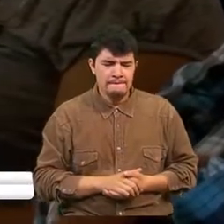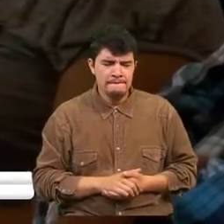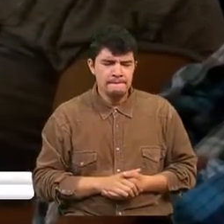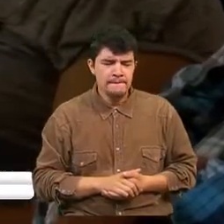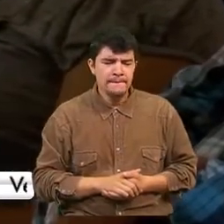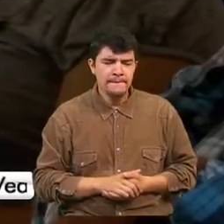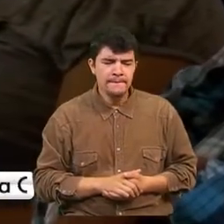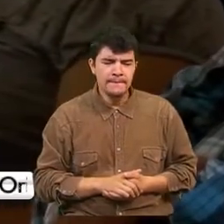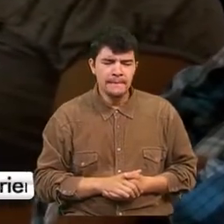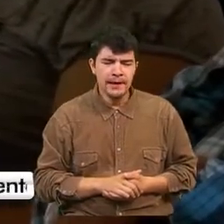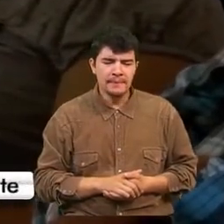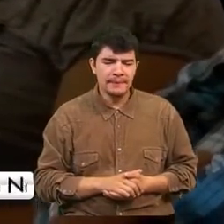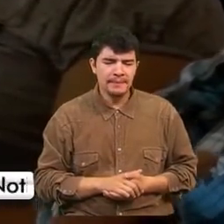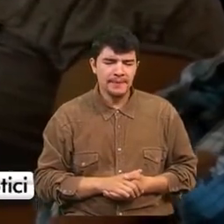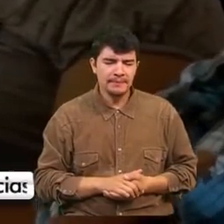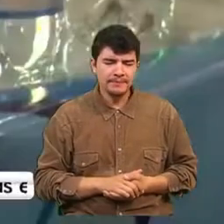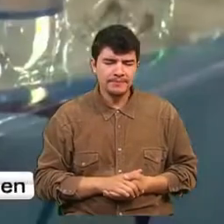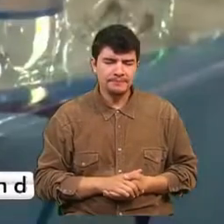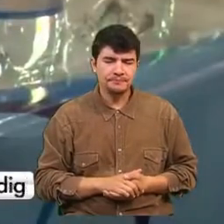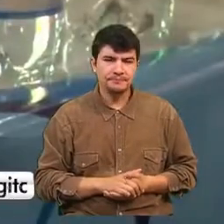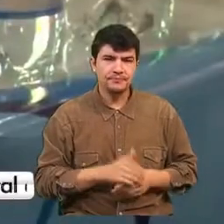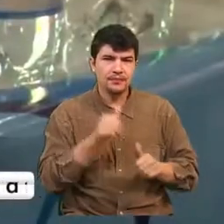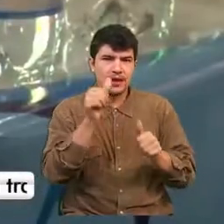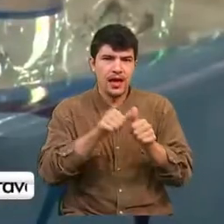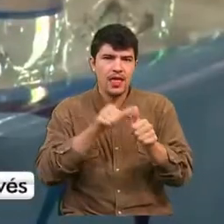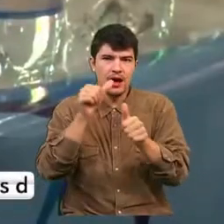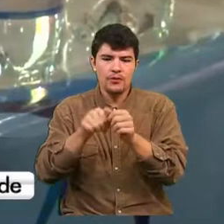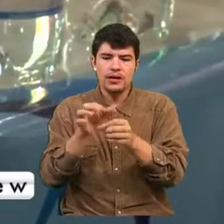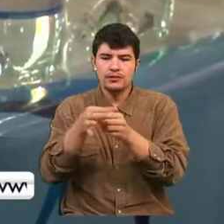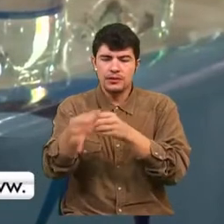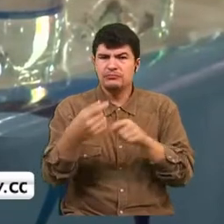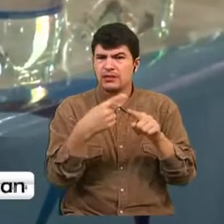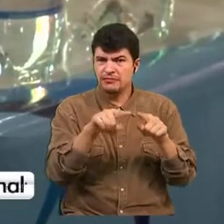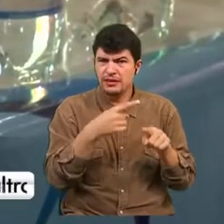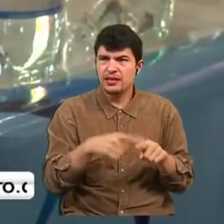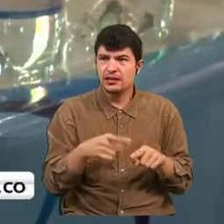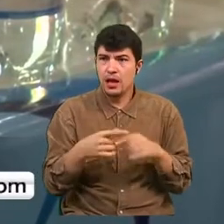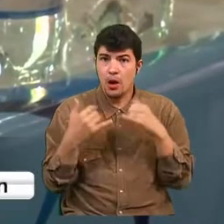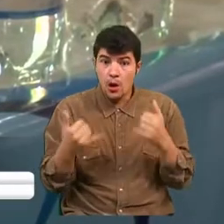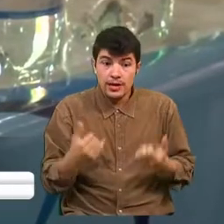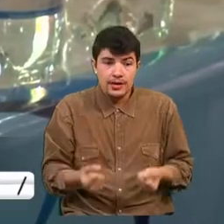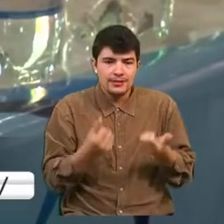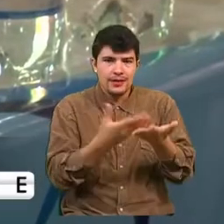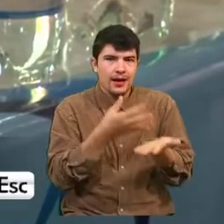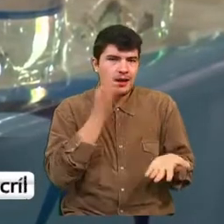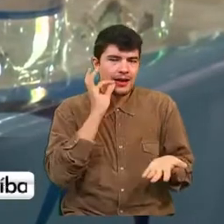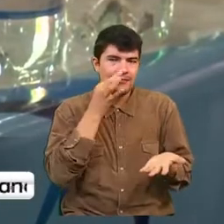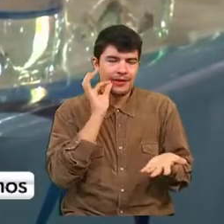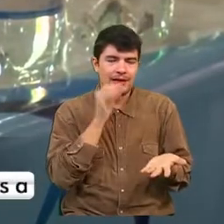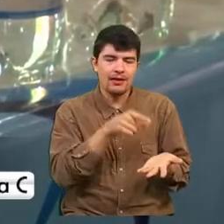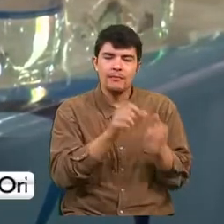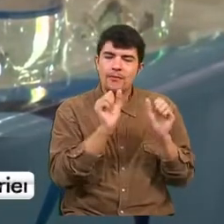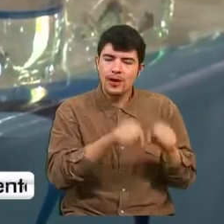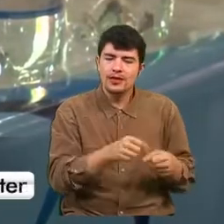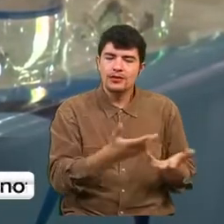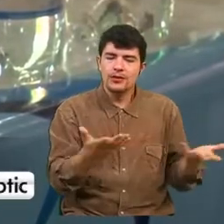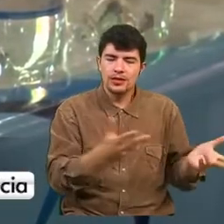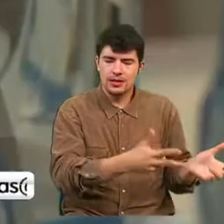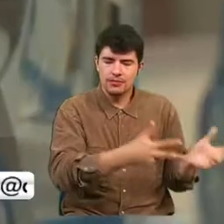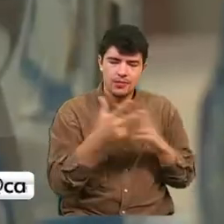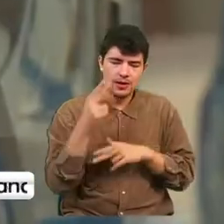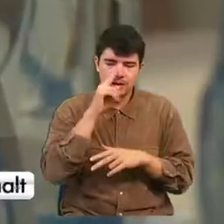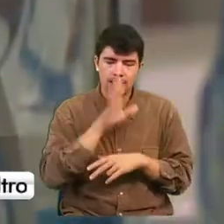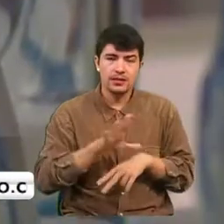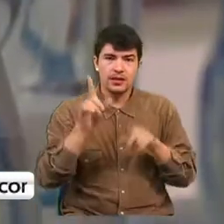tiene una connotación. Hoy estábamos entregando café ya transformado, terminado, listo para consumir de Puente Nacional, el café